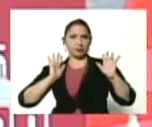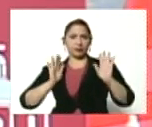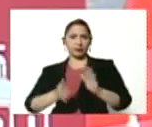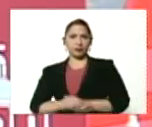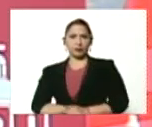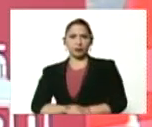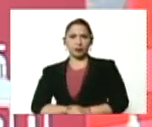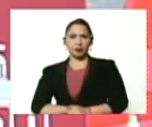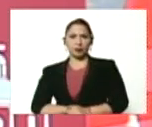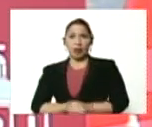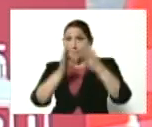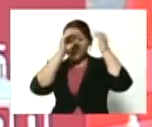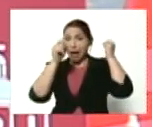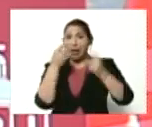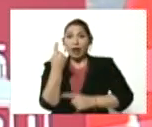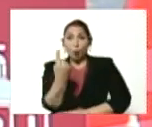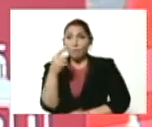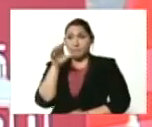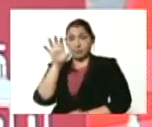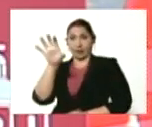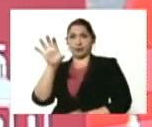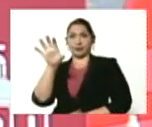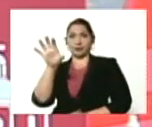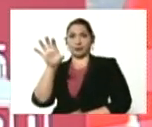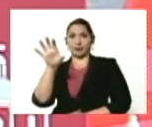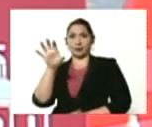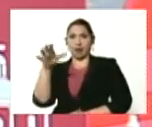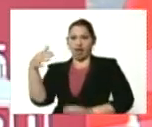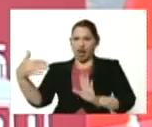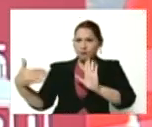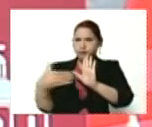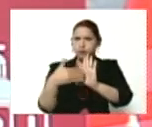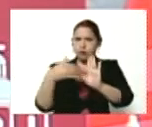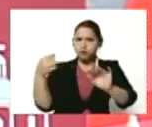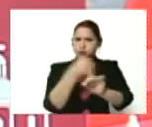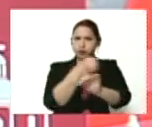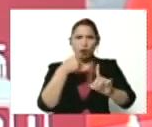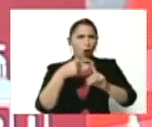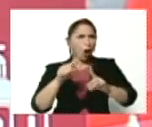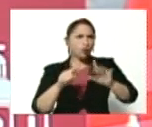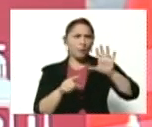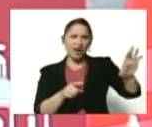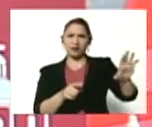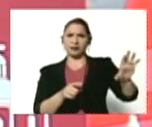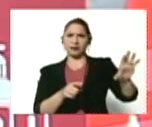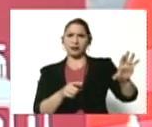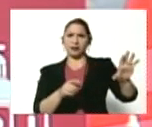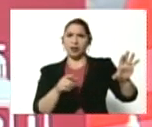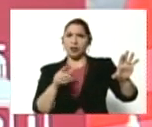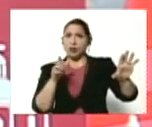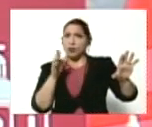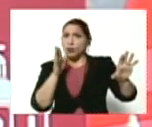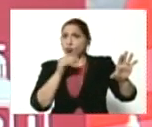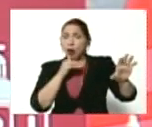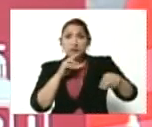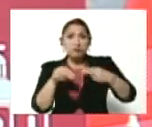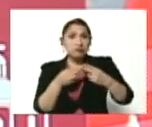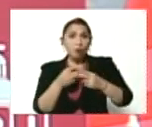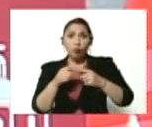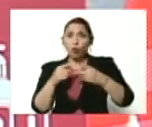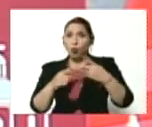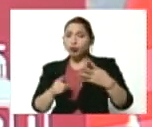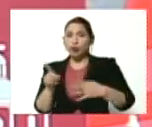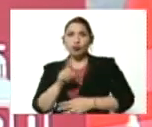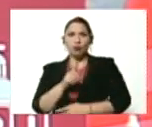de una embajada de un país que ataca y agrede a otro país que no ha hecho ninguna otra cosa que no